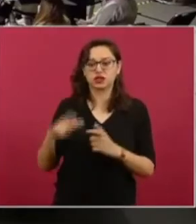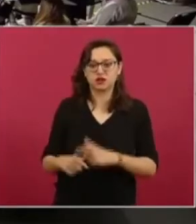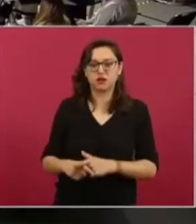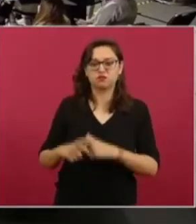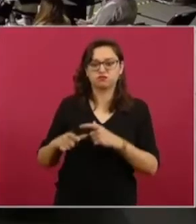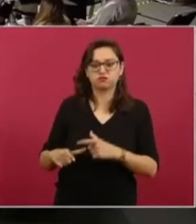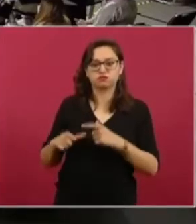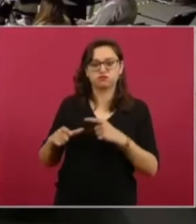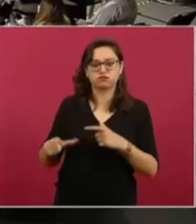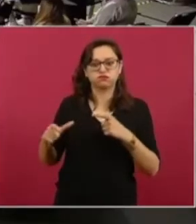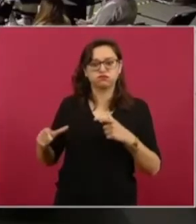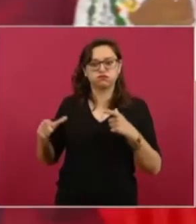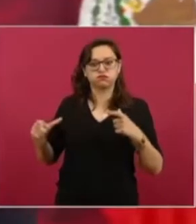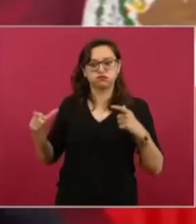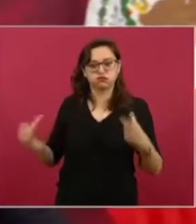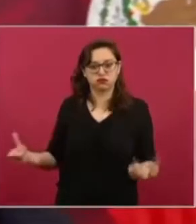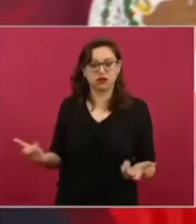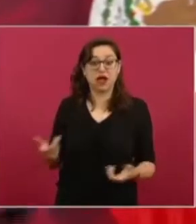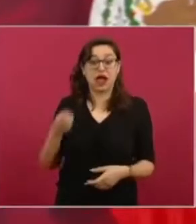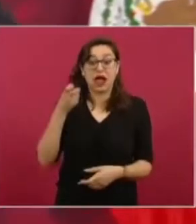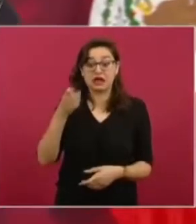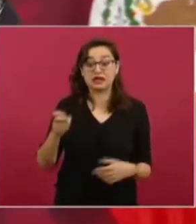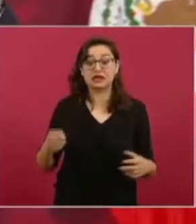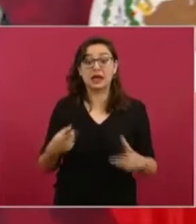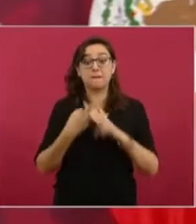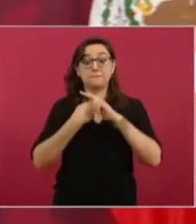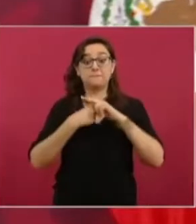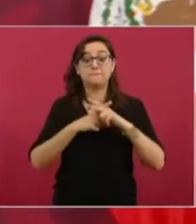de el Paseo Montejo,